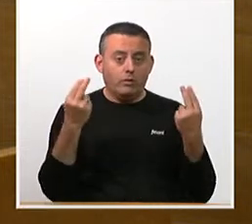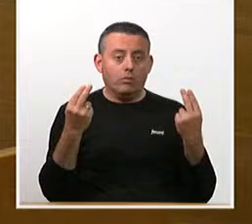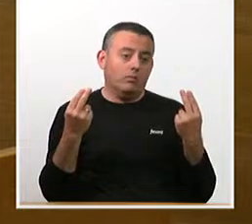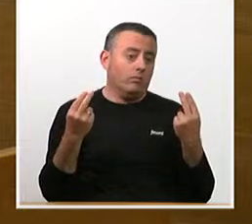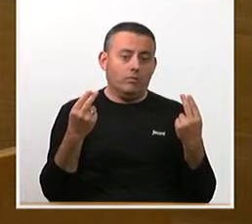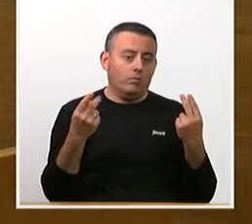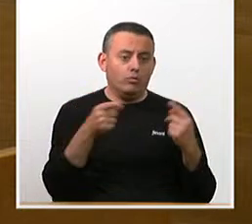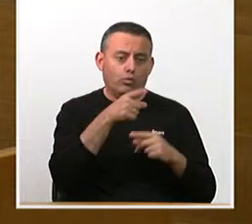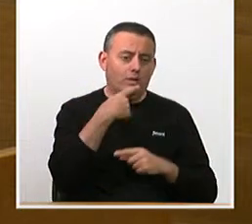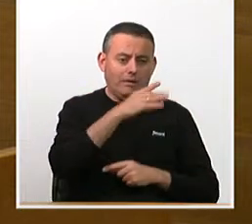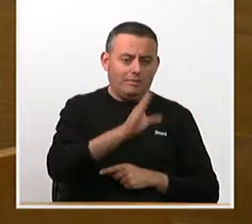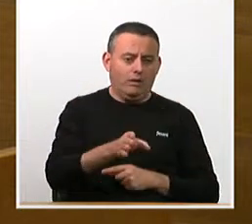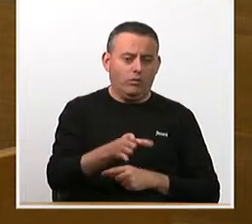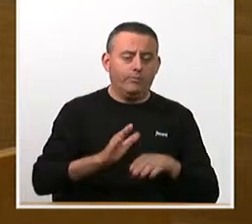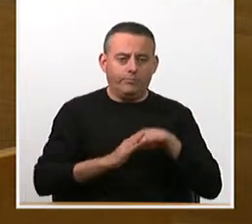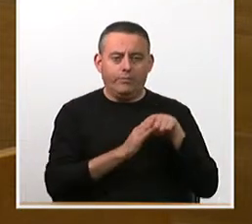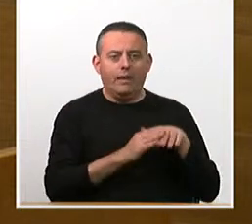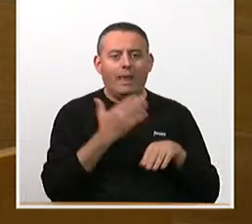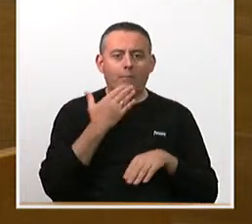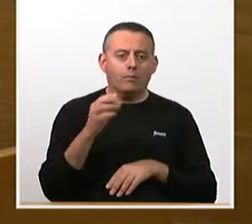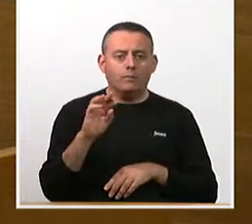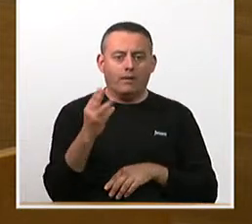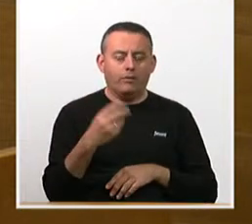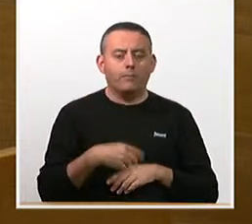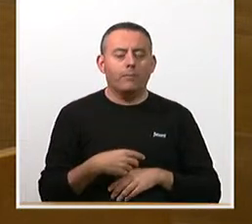valenciana ex